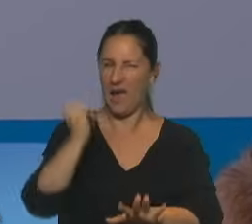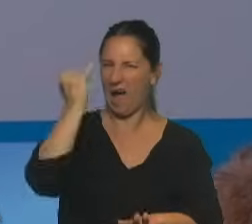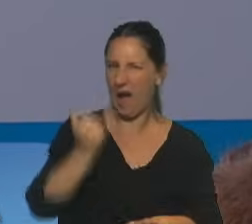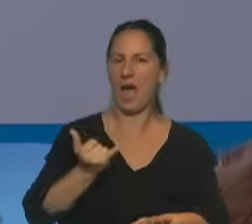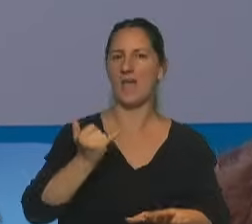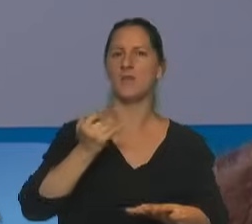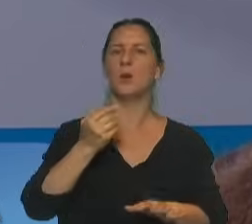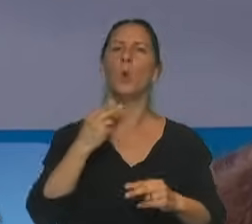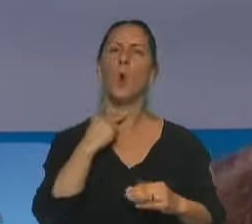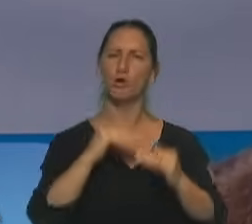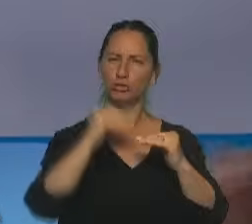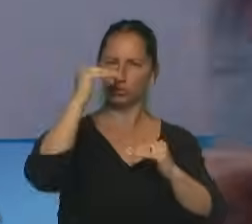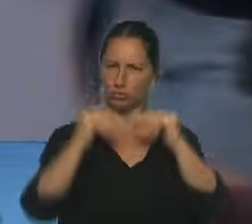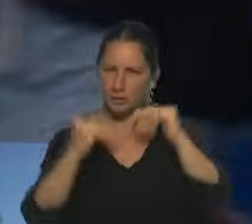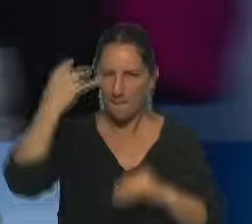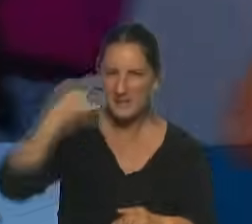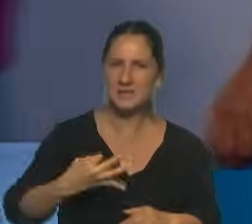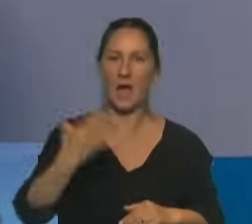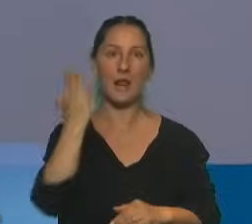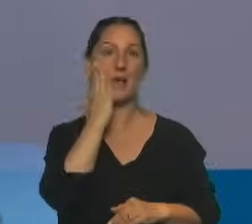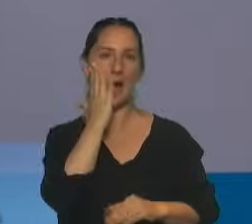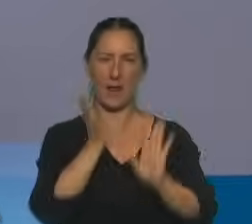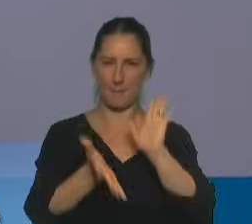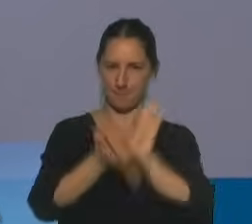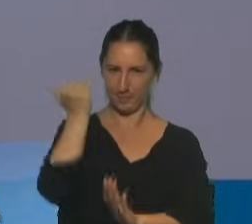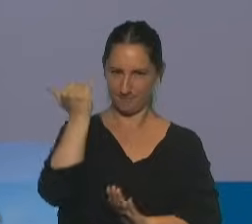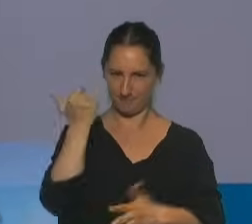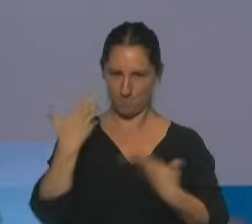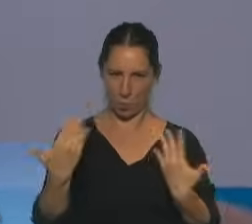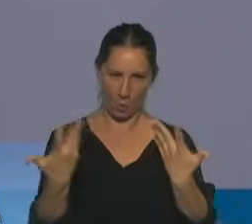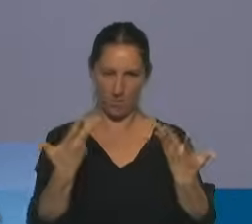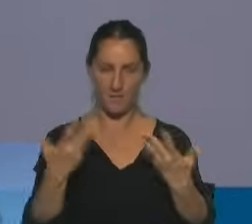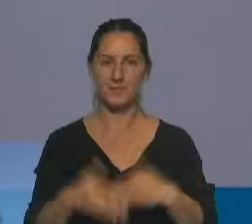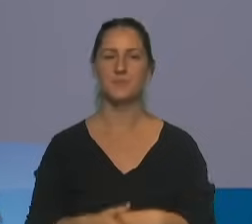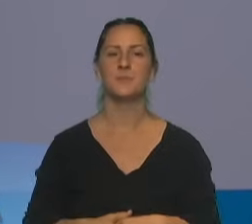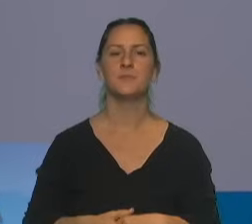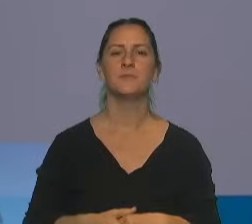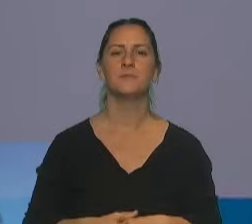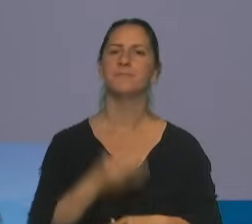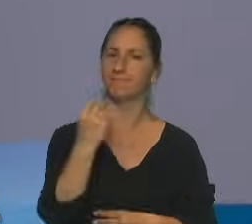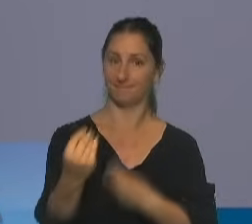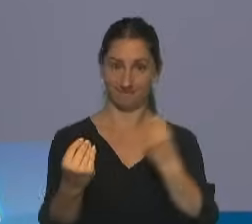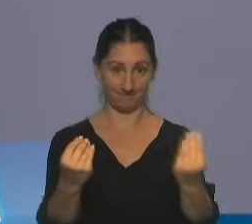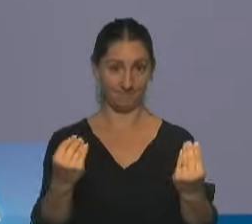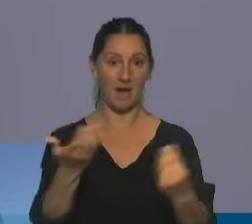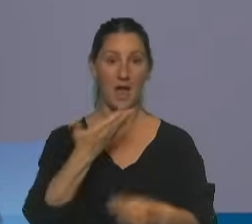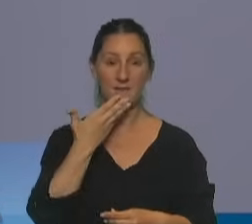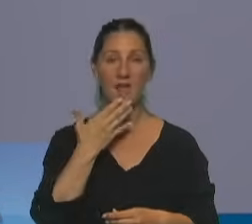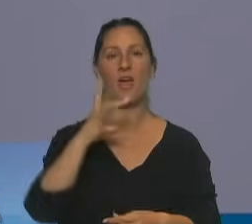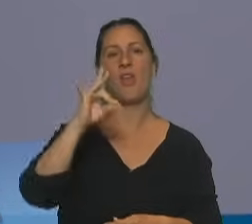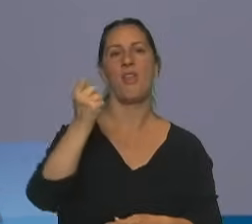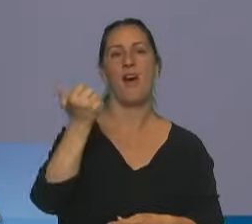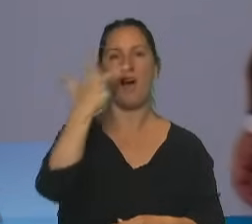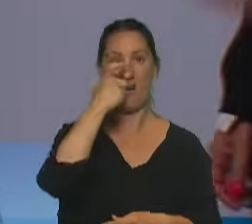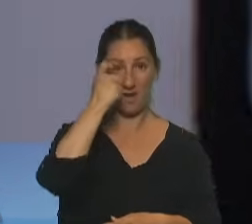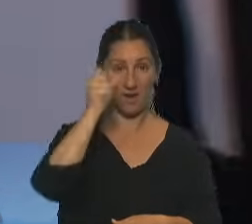los tonos de voces tampoco, y los rostros no mienten. Con lo cual tenemos que hablar que estarán viniendo a esta parte también Héctor Daer